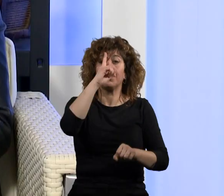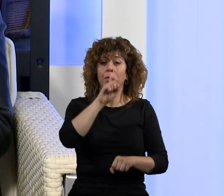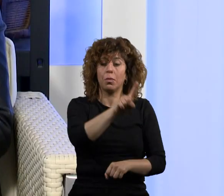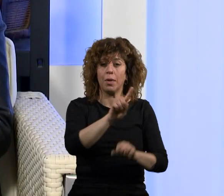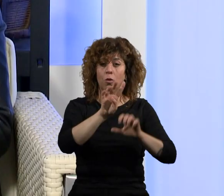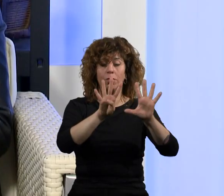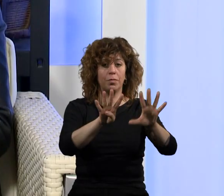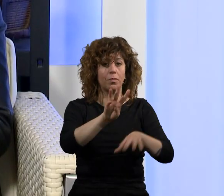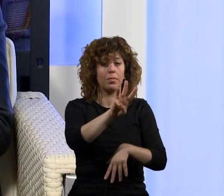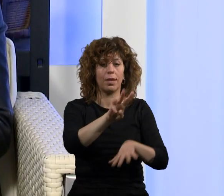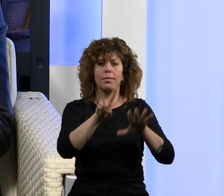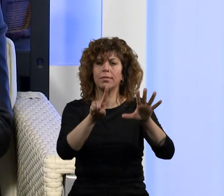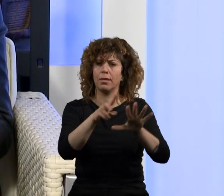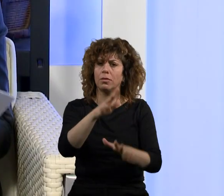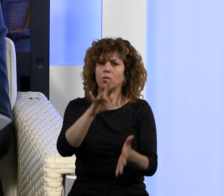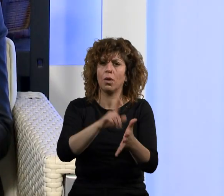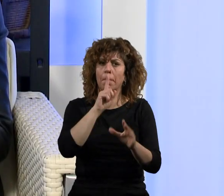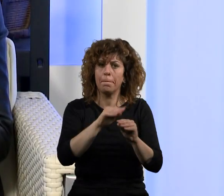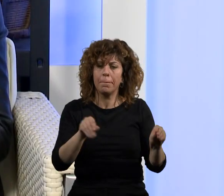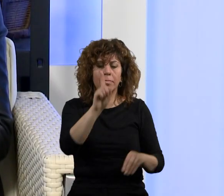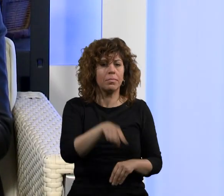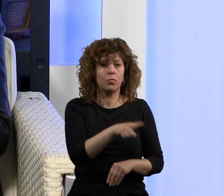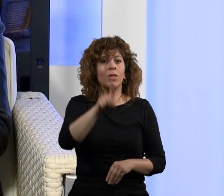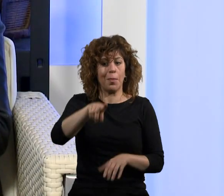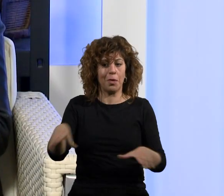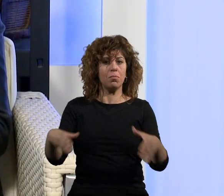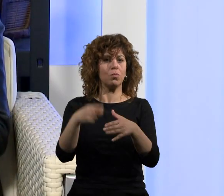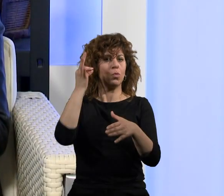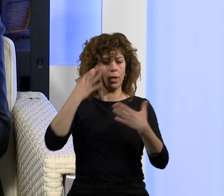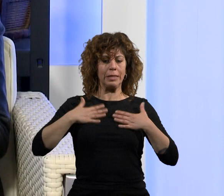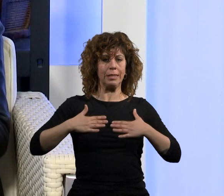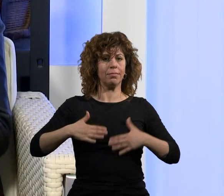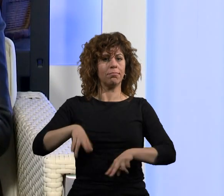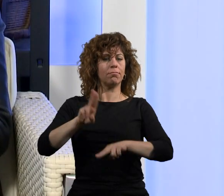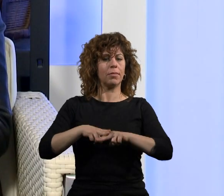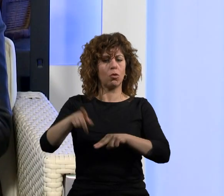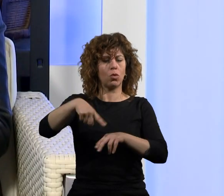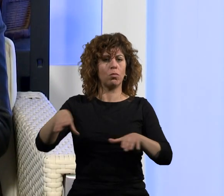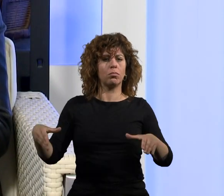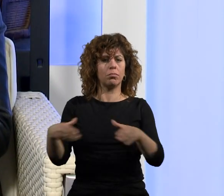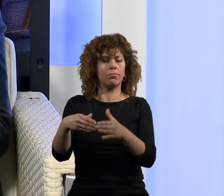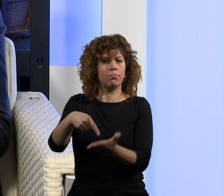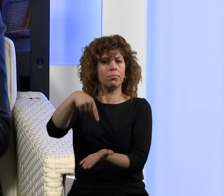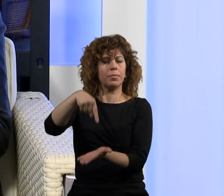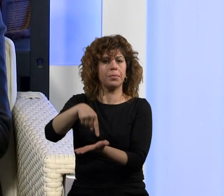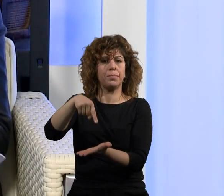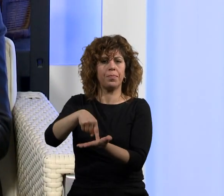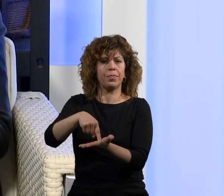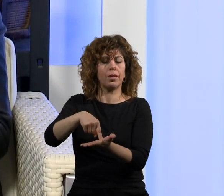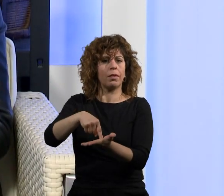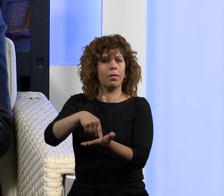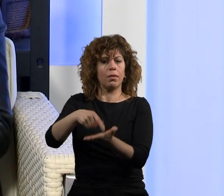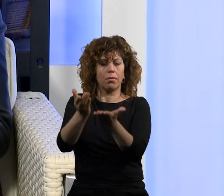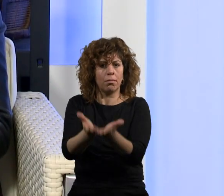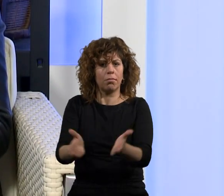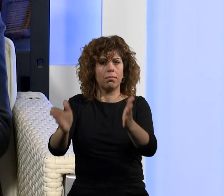y que, también esas mujeres de negro, ¿no? Esas mujeres que reivindicaban prácticamente en una cuneta, en una zanja,